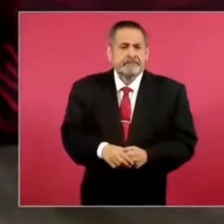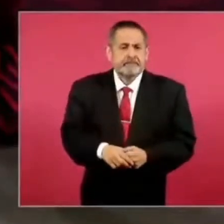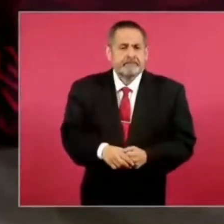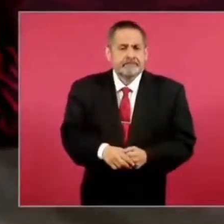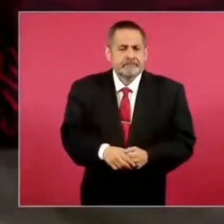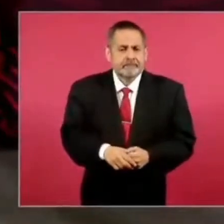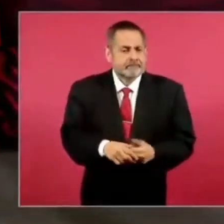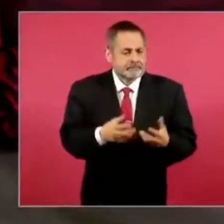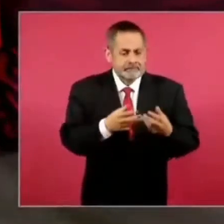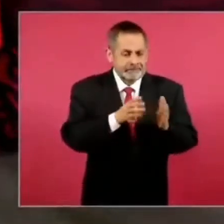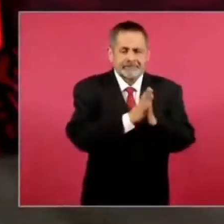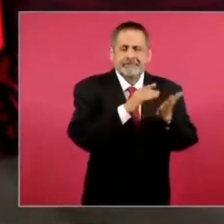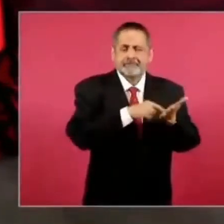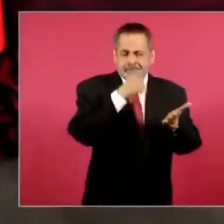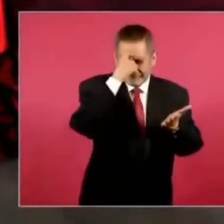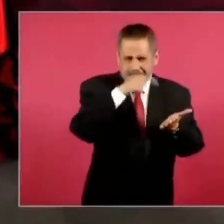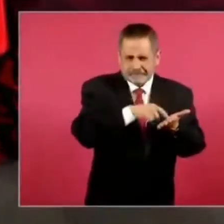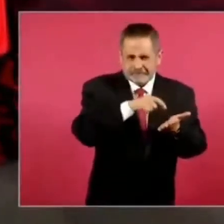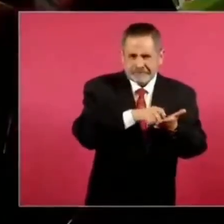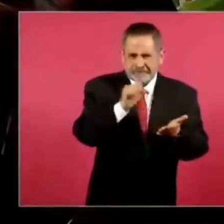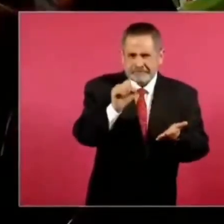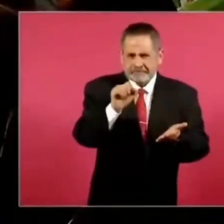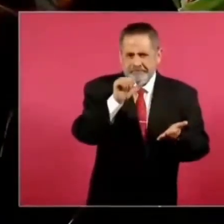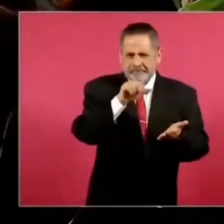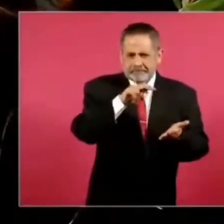de Santa.